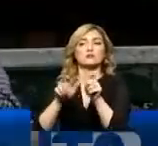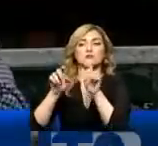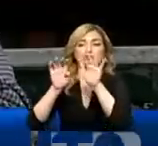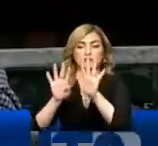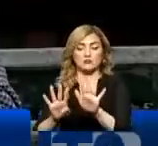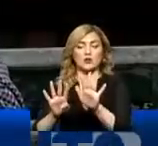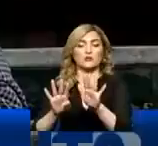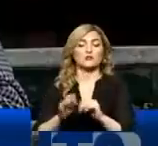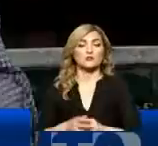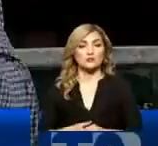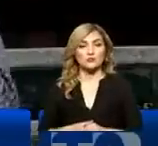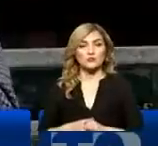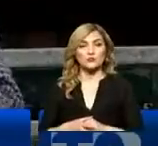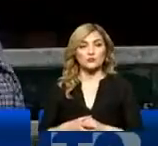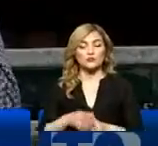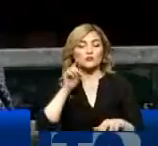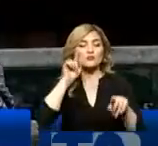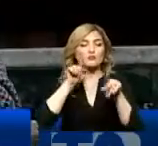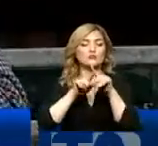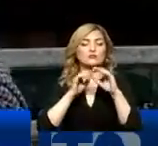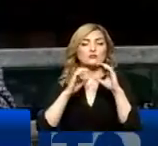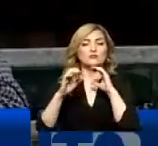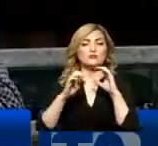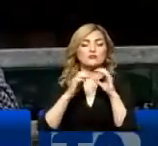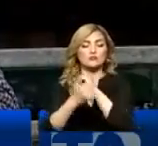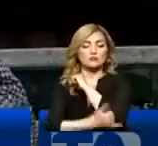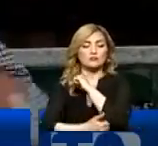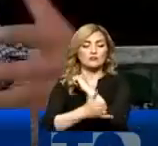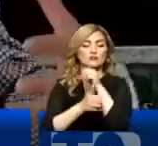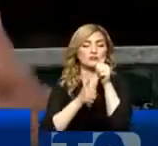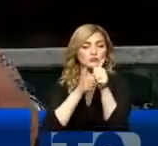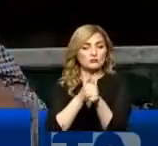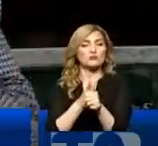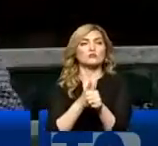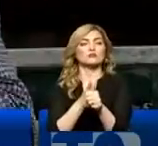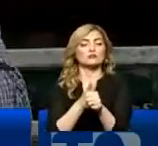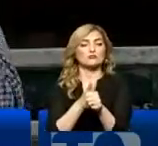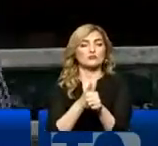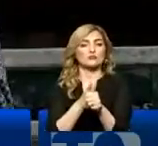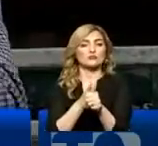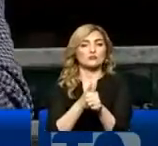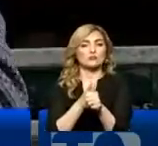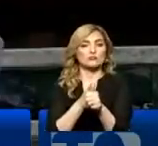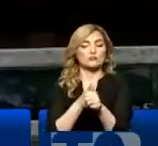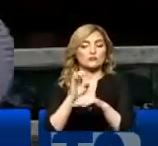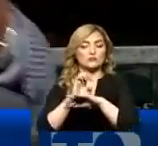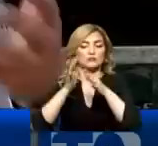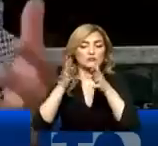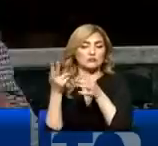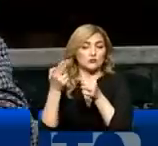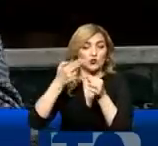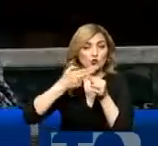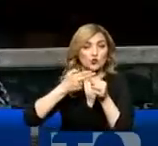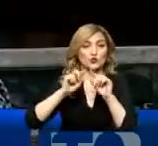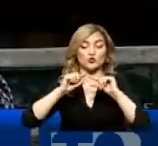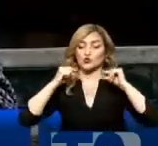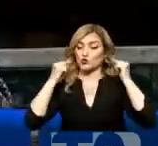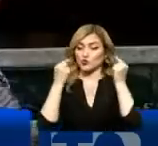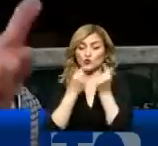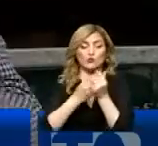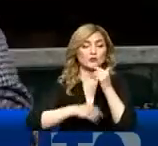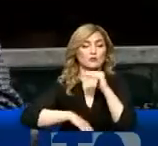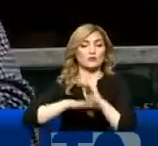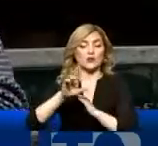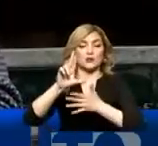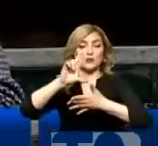están desplegando acuerdos, conversaciones con países vecinos, a ver si los ecuatorianos forman parte de un contingente mayor